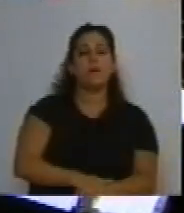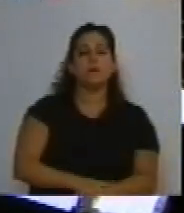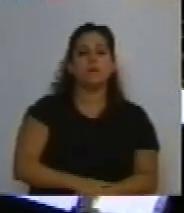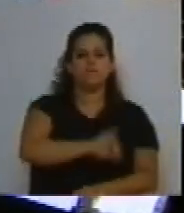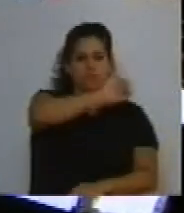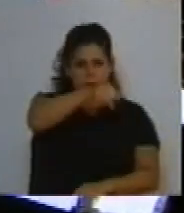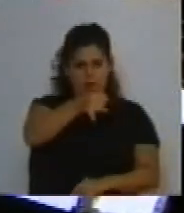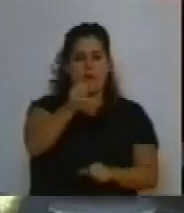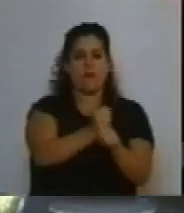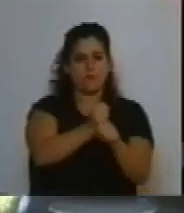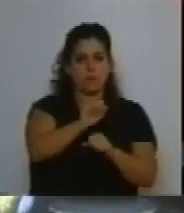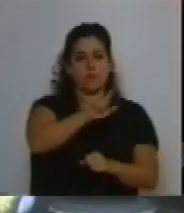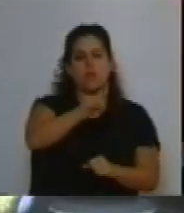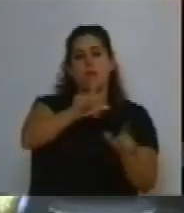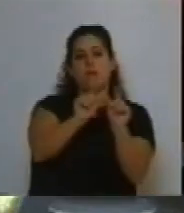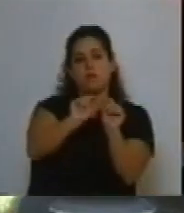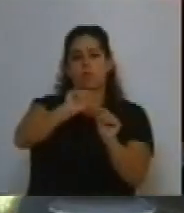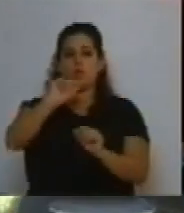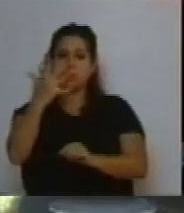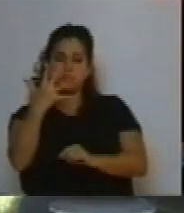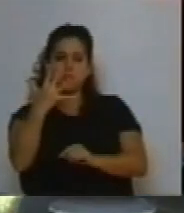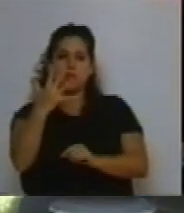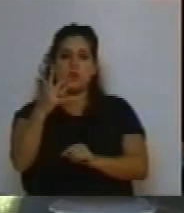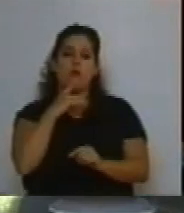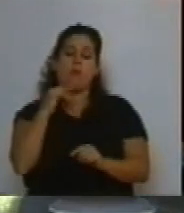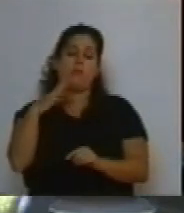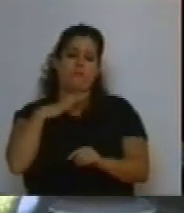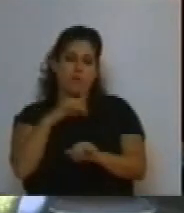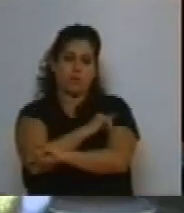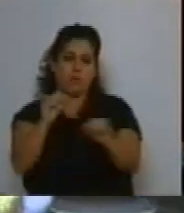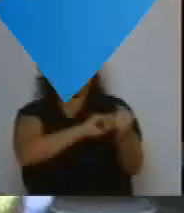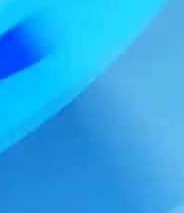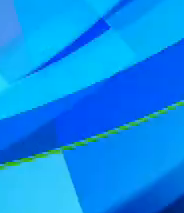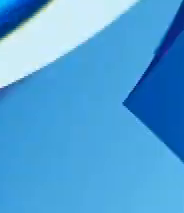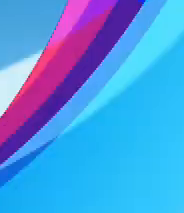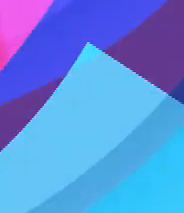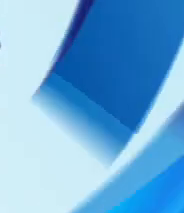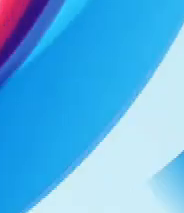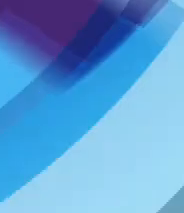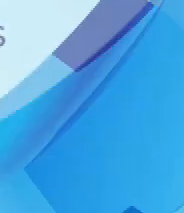Afirmativo. Artículo 5, de forma se comunicará al Poder Ejecutivo.